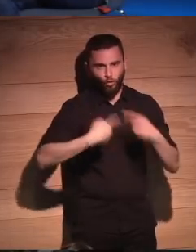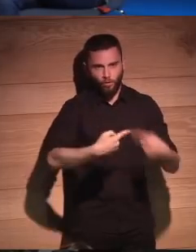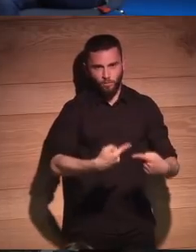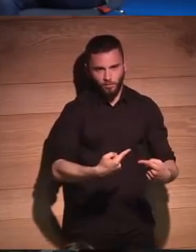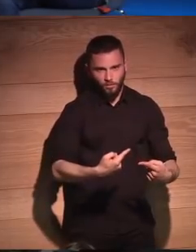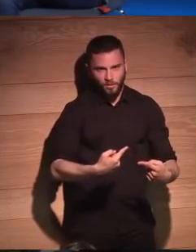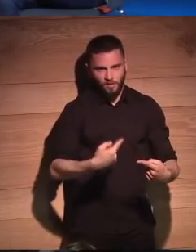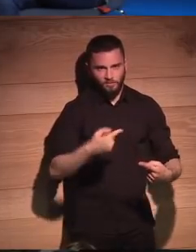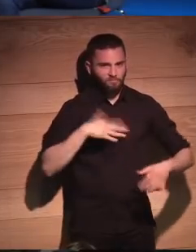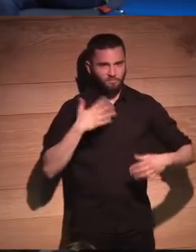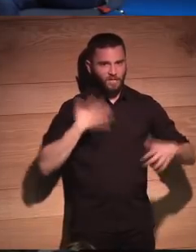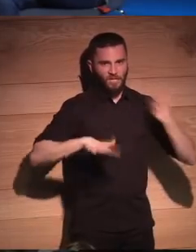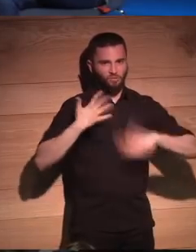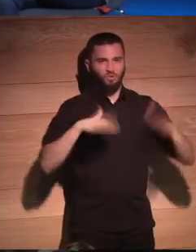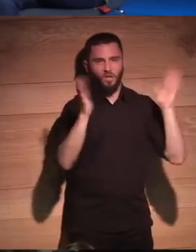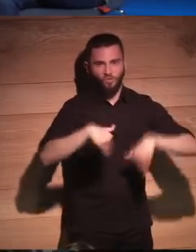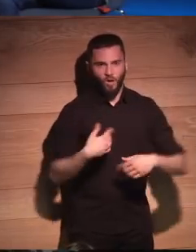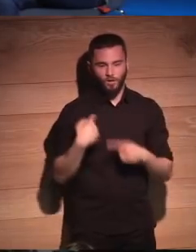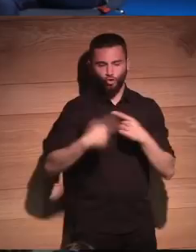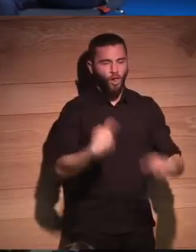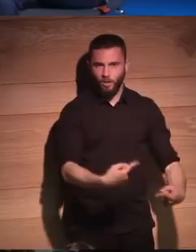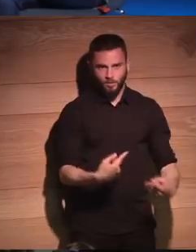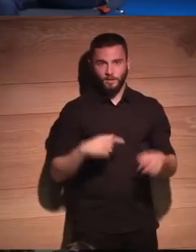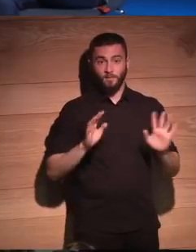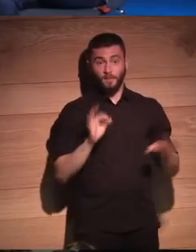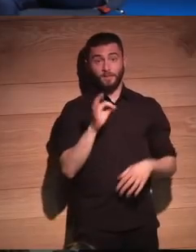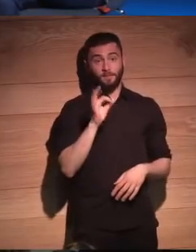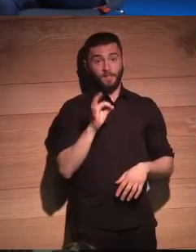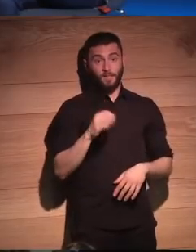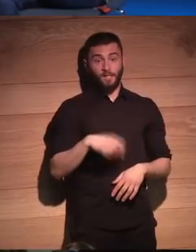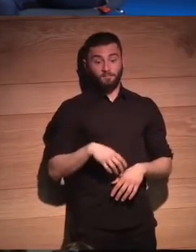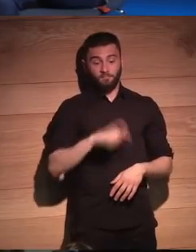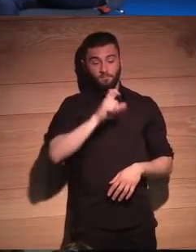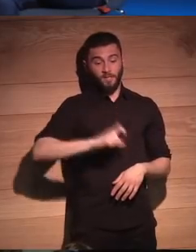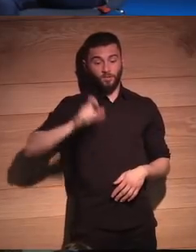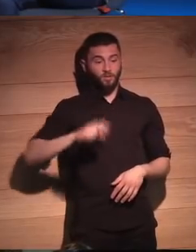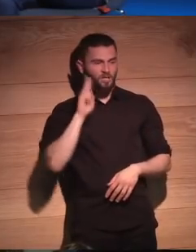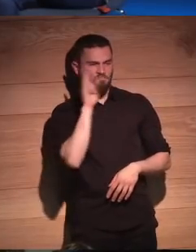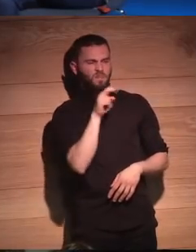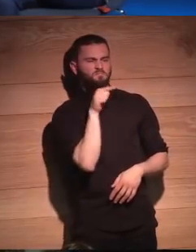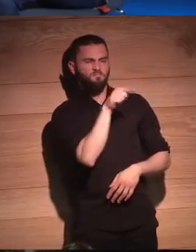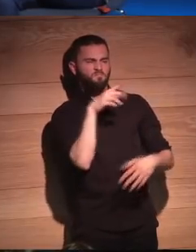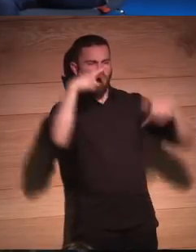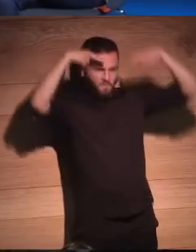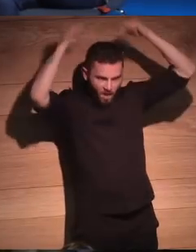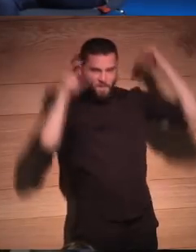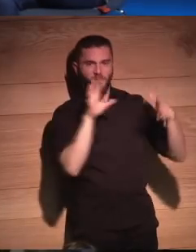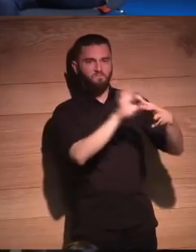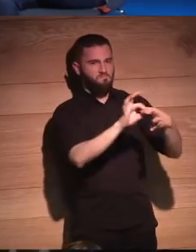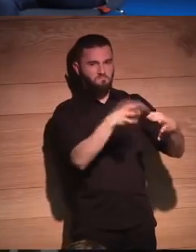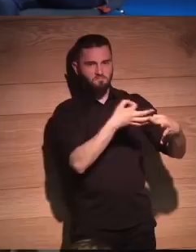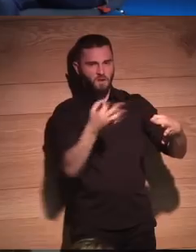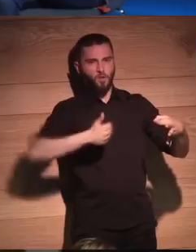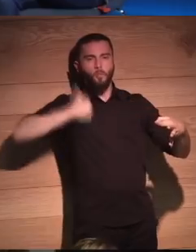arde, vivimos en el fuego. Pero sí es cierto que hay gente que le ve perfectamente y que además creen que es justo darle una oportunidad, y otras personas